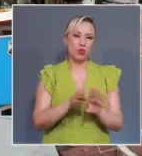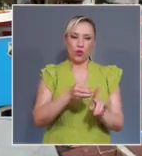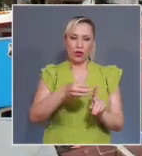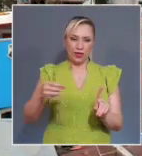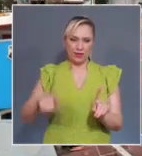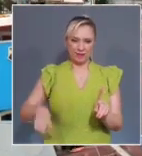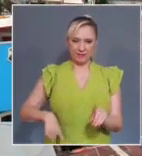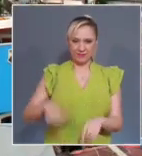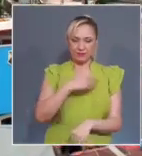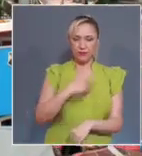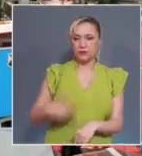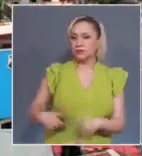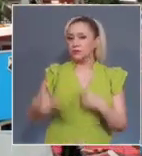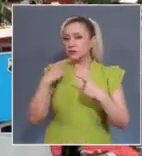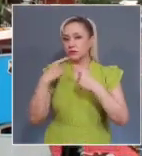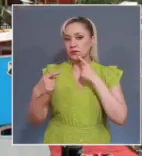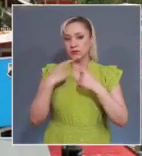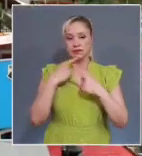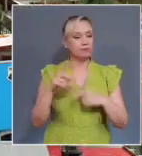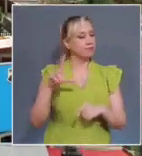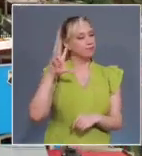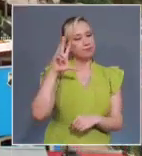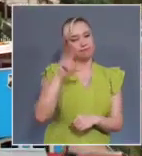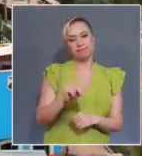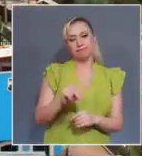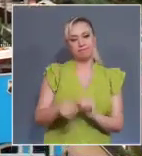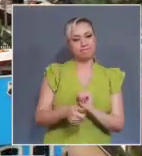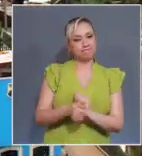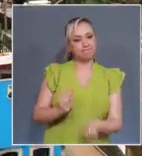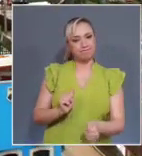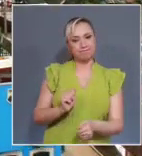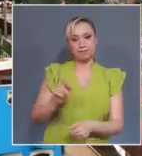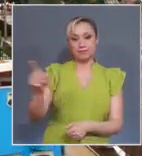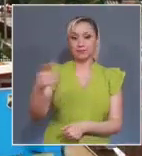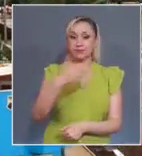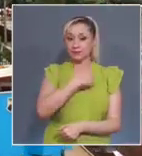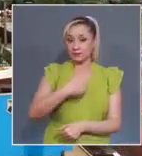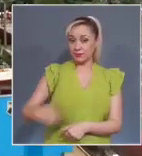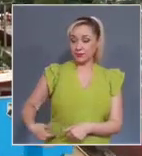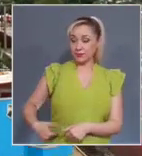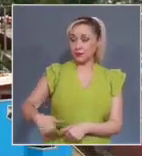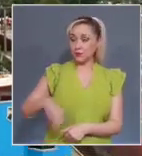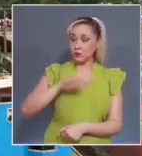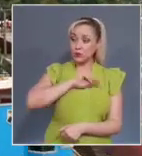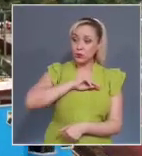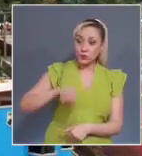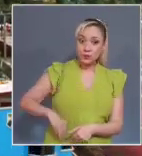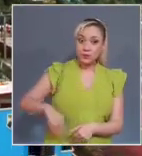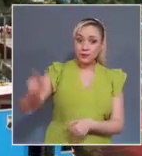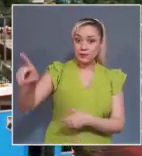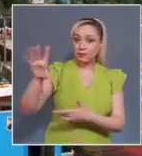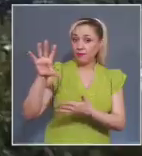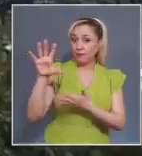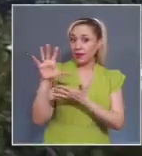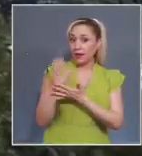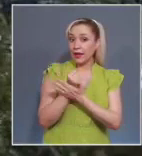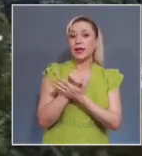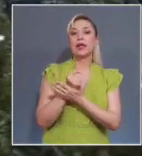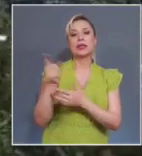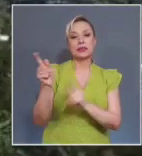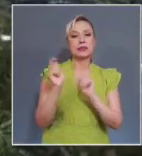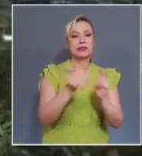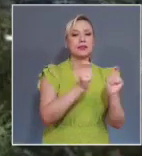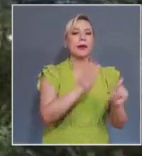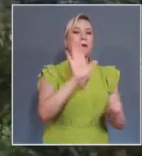interno que permite al presidente municipal ganador designar a quienes integrarán el resto de las concejalías.